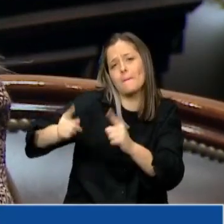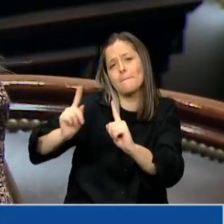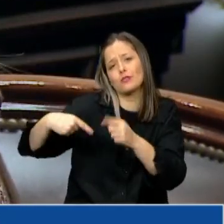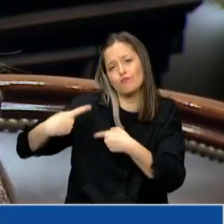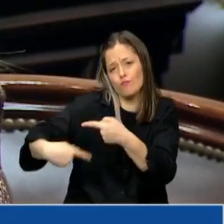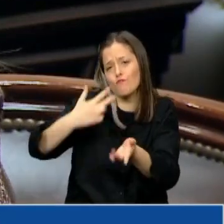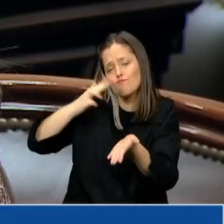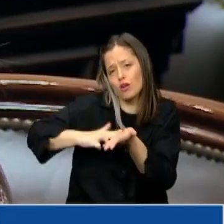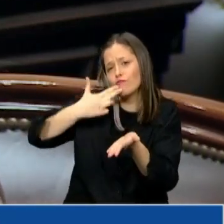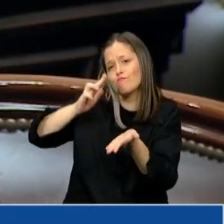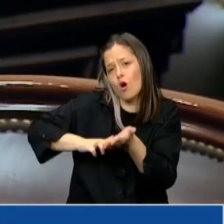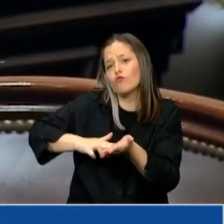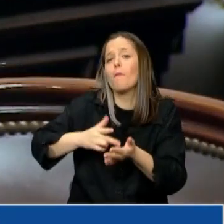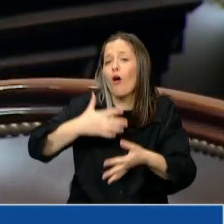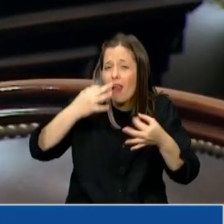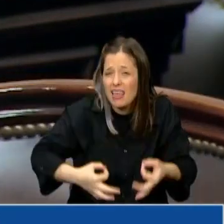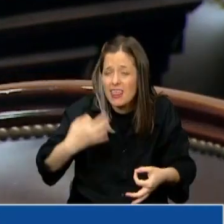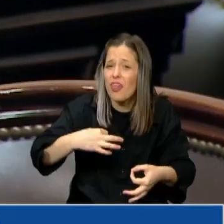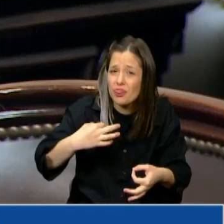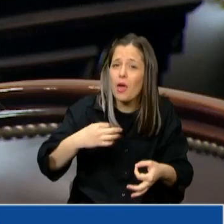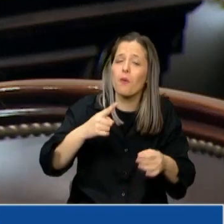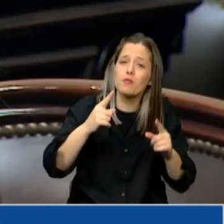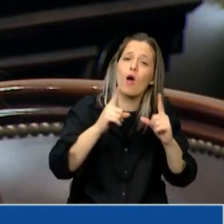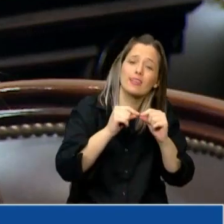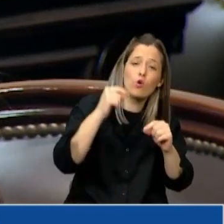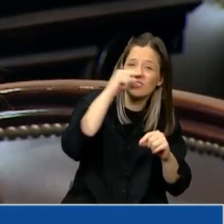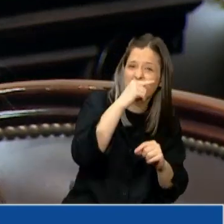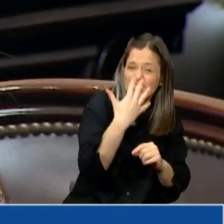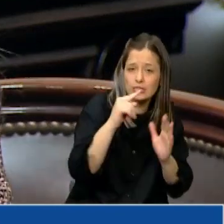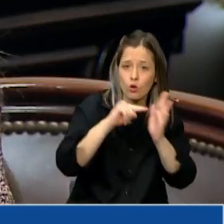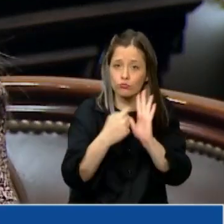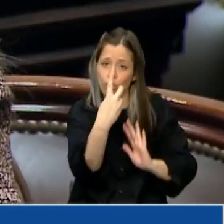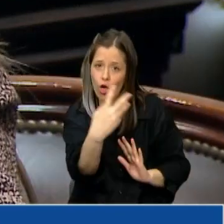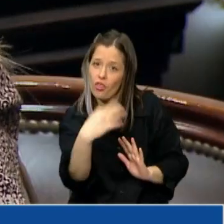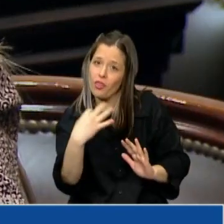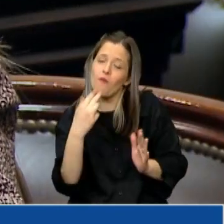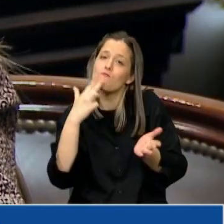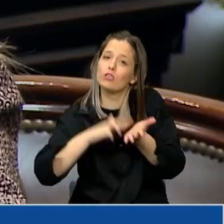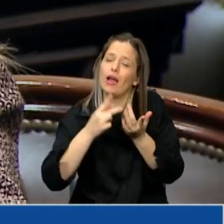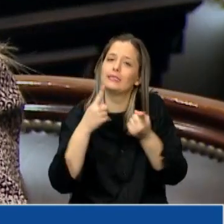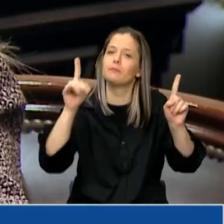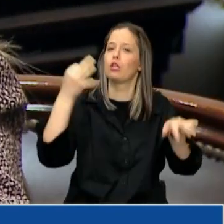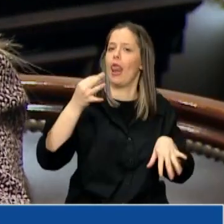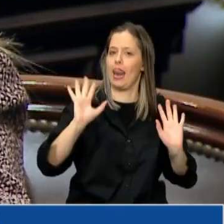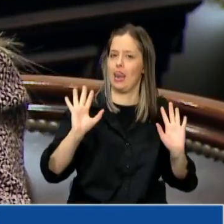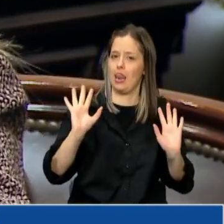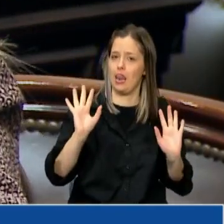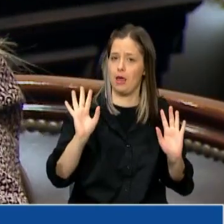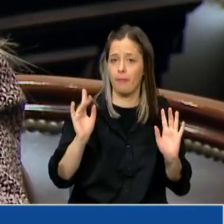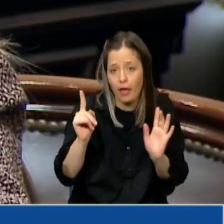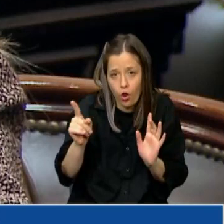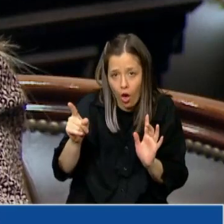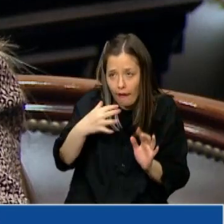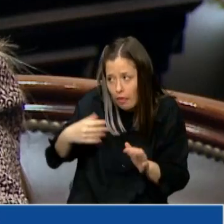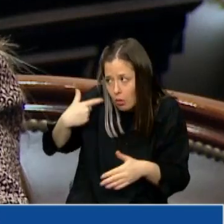y excepcional, como debería serlo conforme al 75, inciso 2. Ese es el hecho